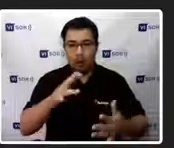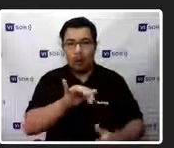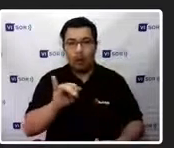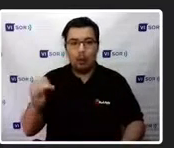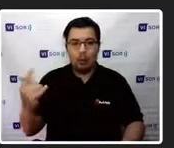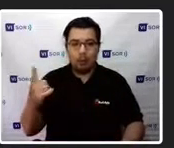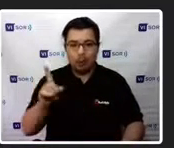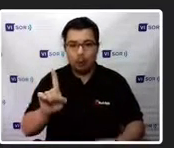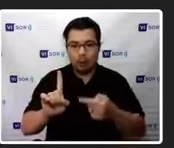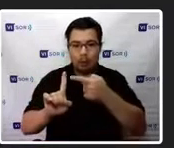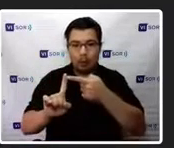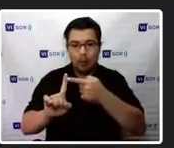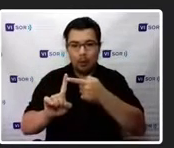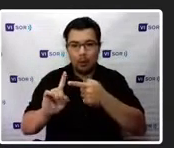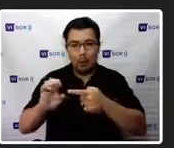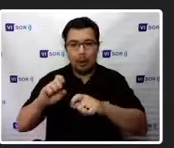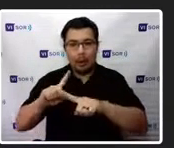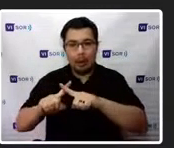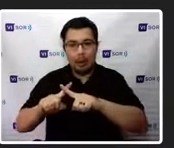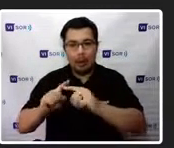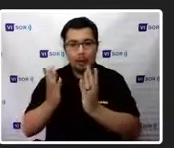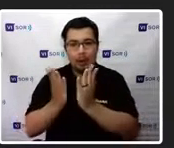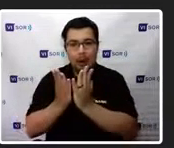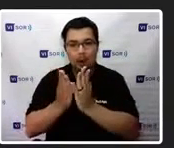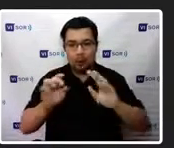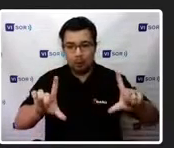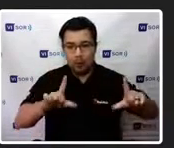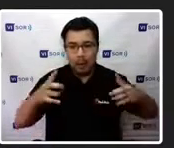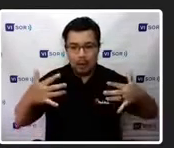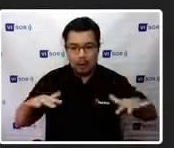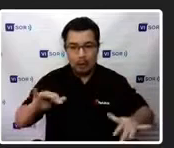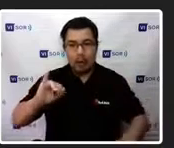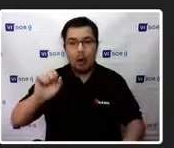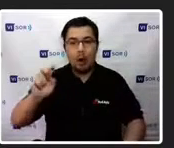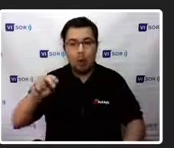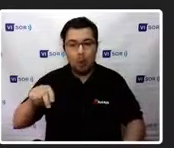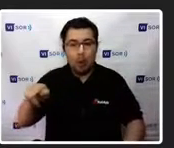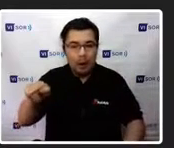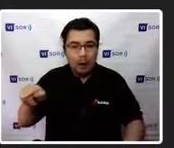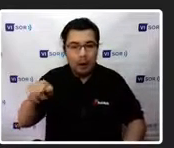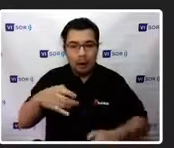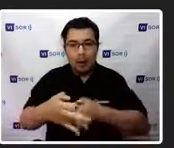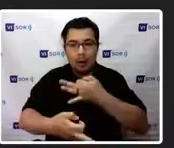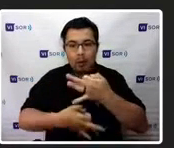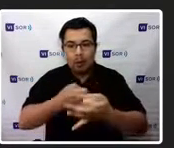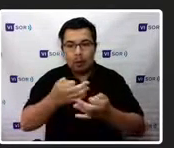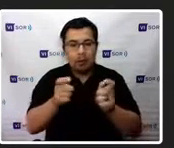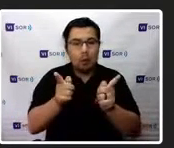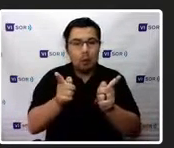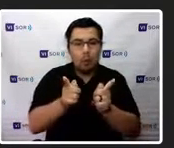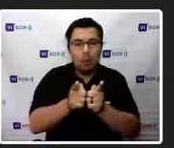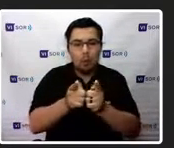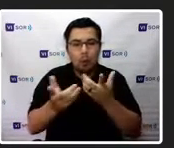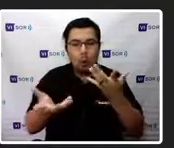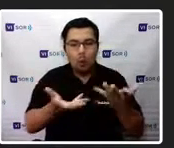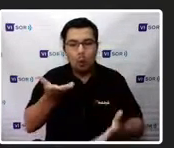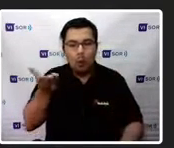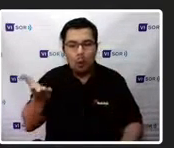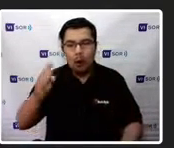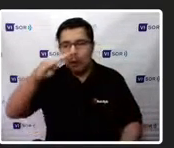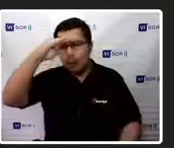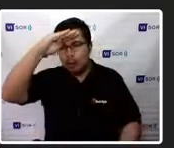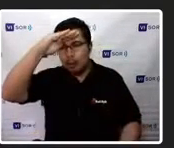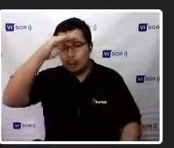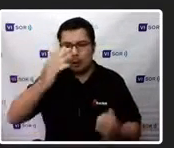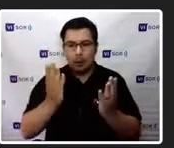que es Juan Sebastián Mondragón. Juan Sebastián un poco nos va a contar también cómo fue su experiencia haber estudiado en Duoc y